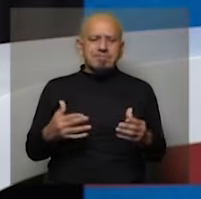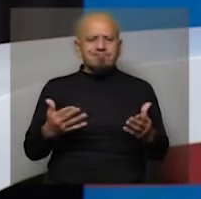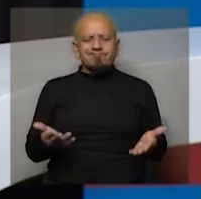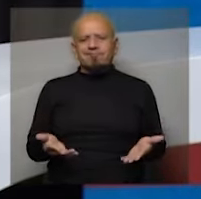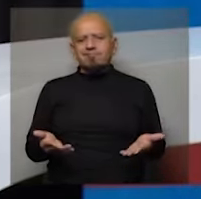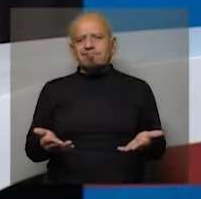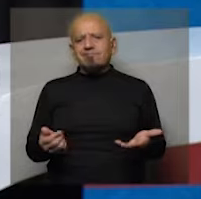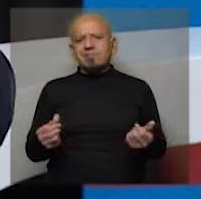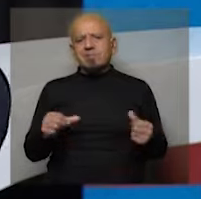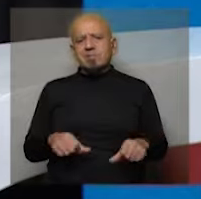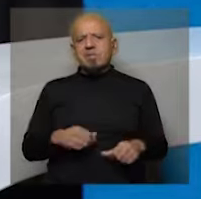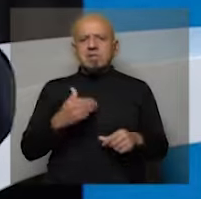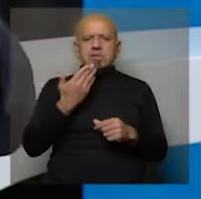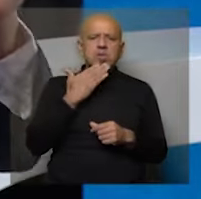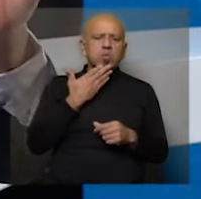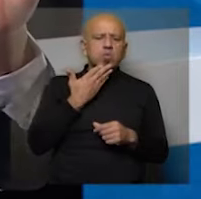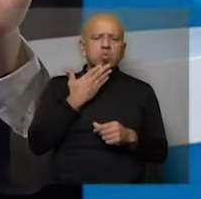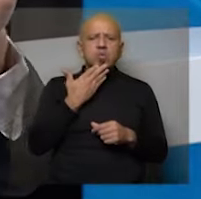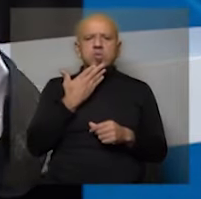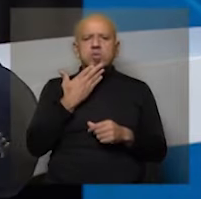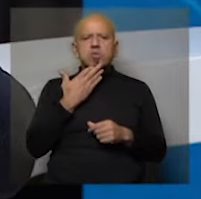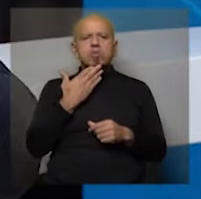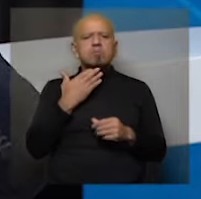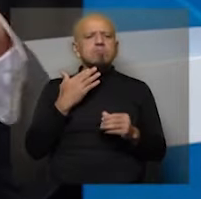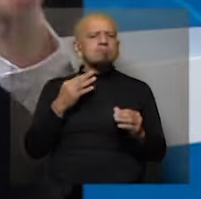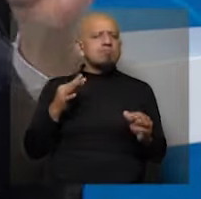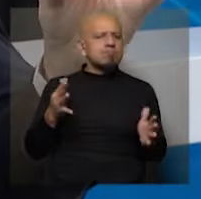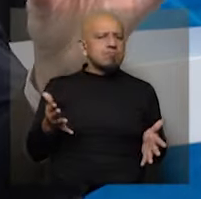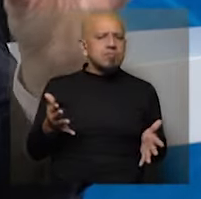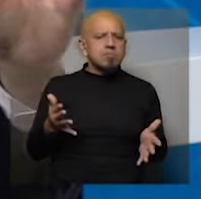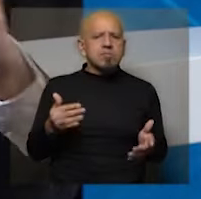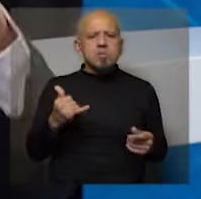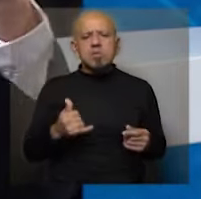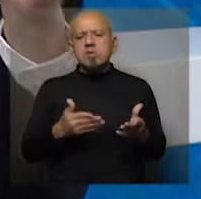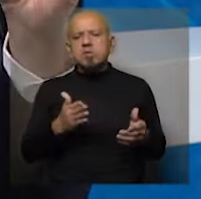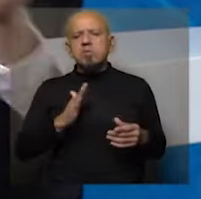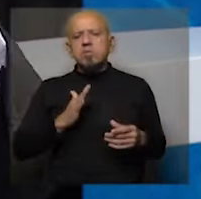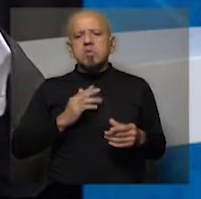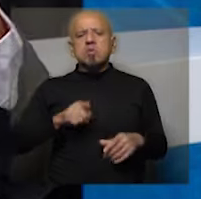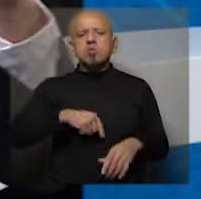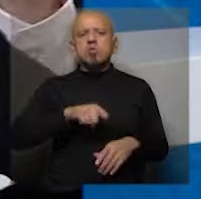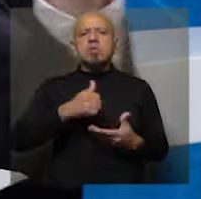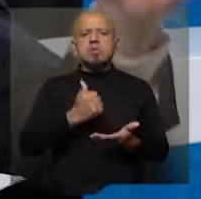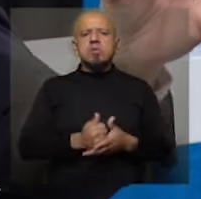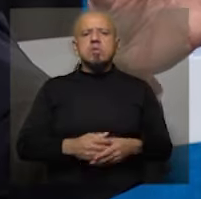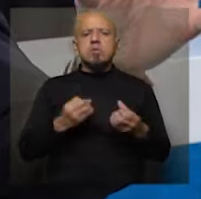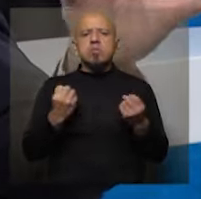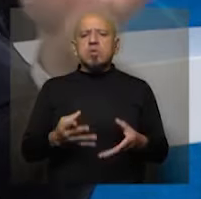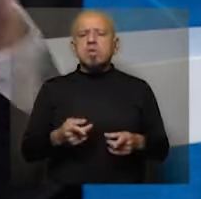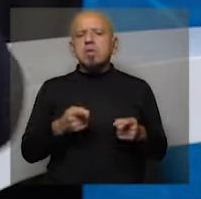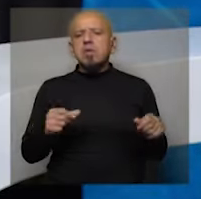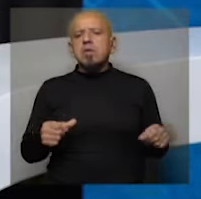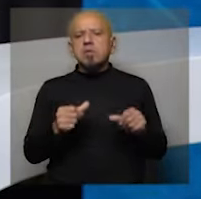también que son la duda no Y esas preguntas que aparecen bueno eh que qué tenía puesto la mujer Dónde estaba por qué estaba a esa hora en ese